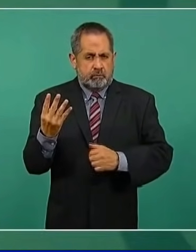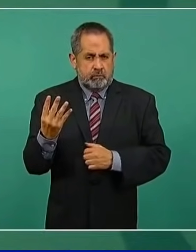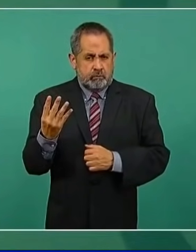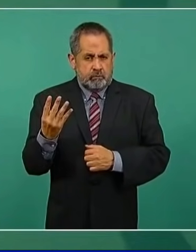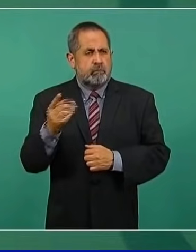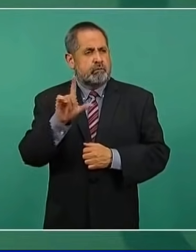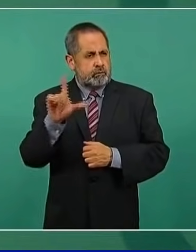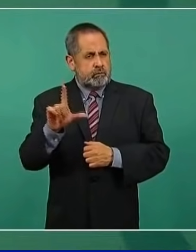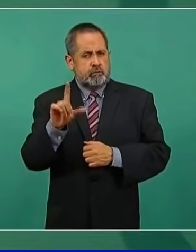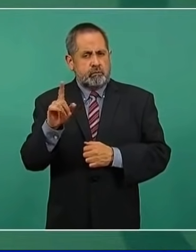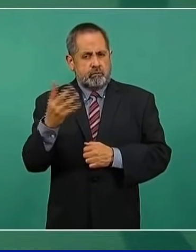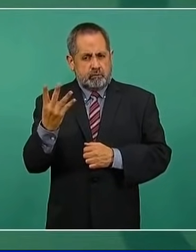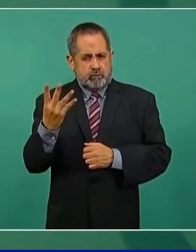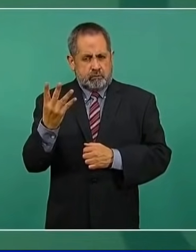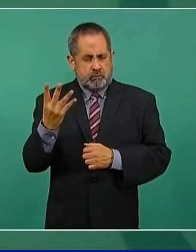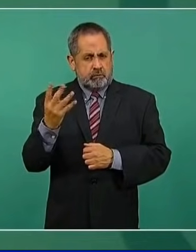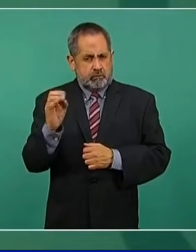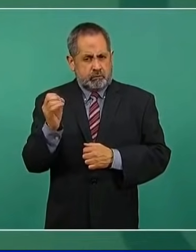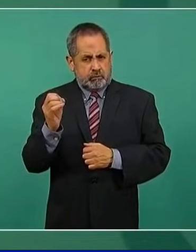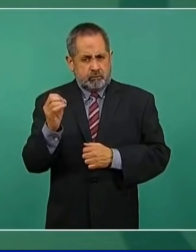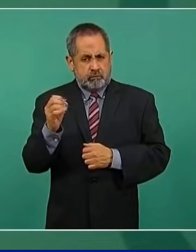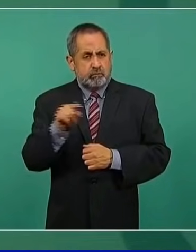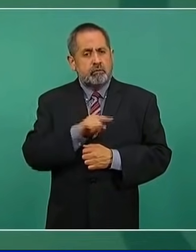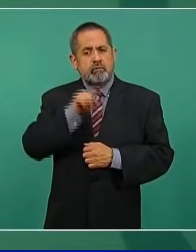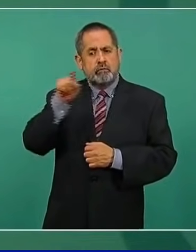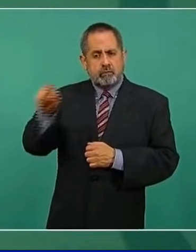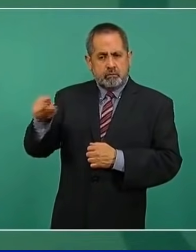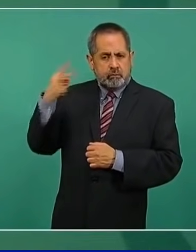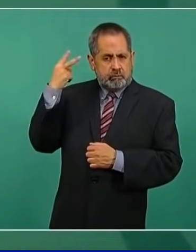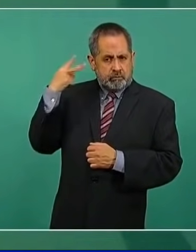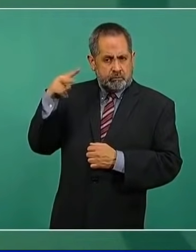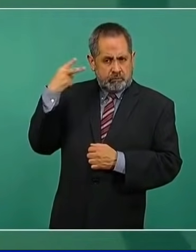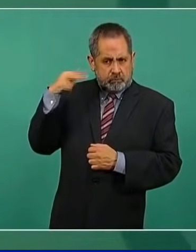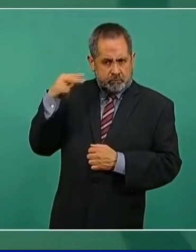de octubre, vamos a estar en Veracruz,